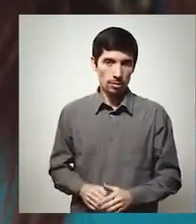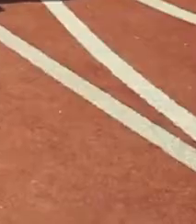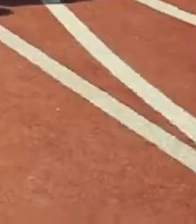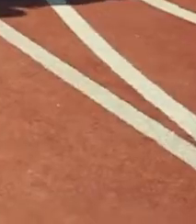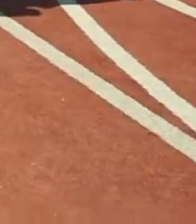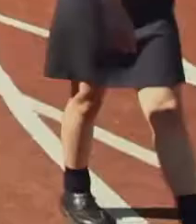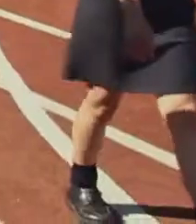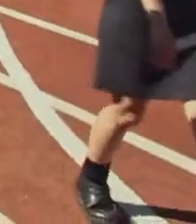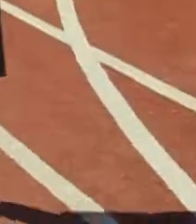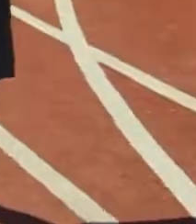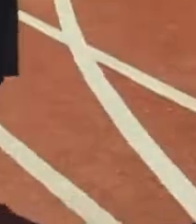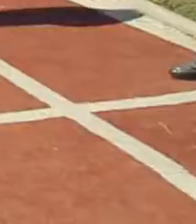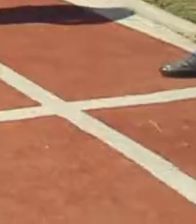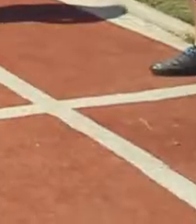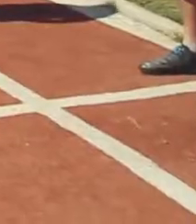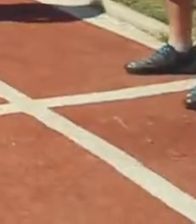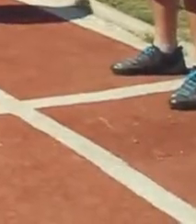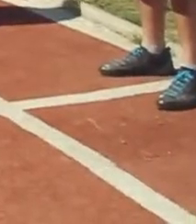carrera.